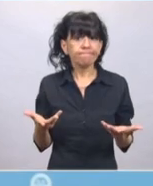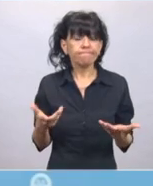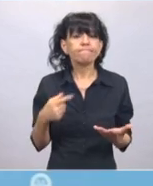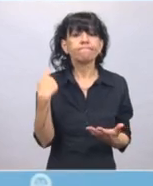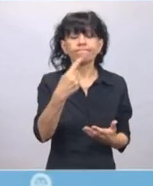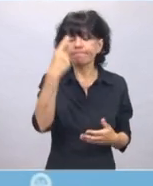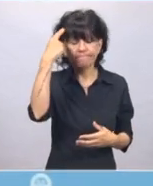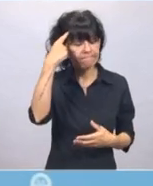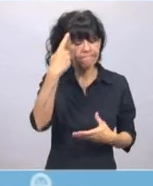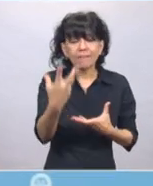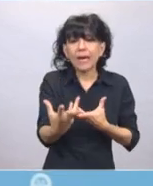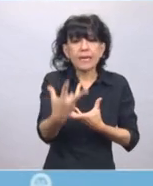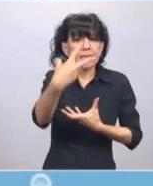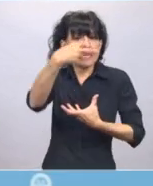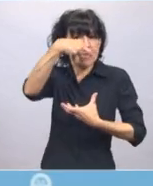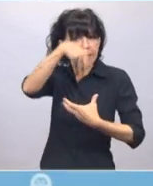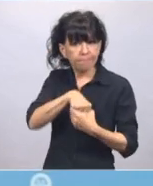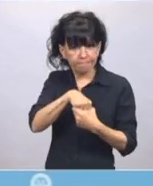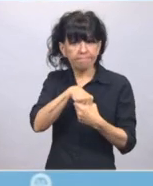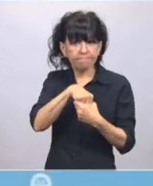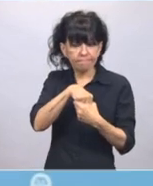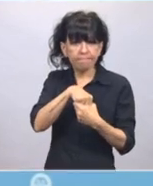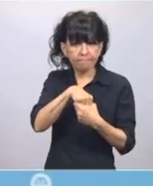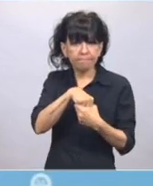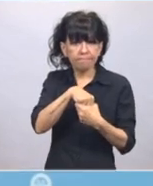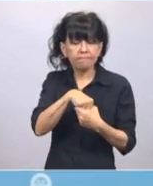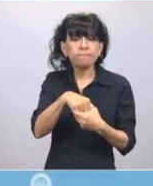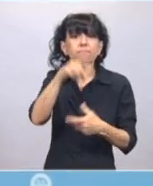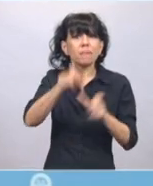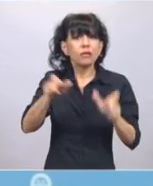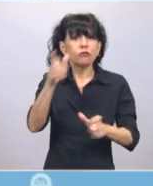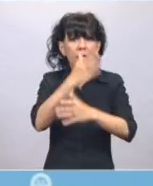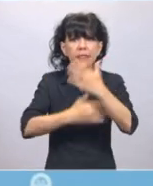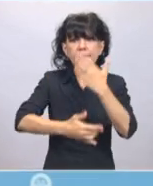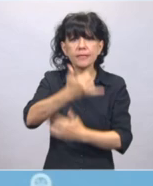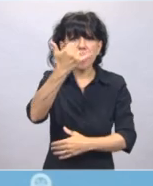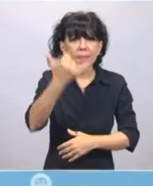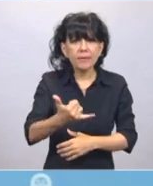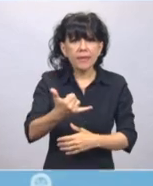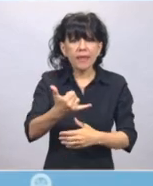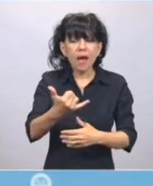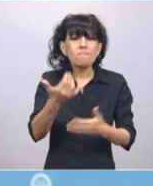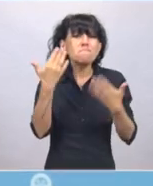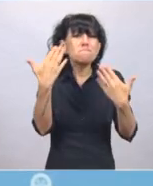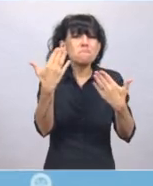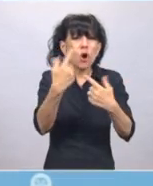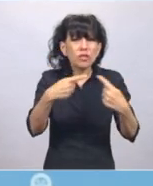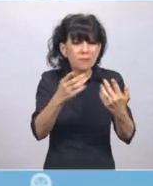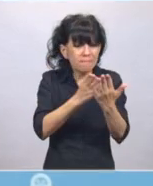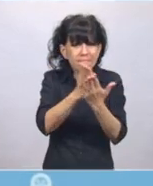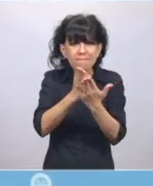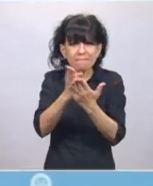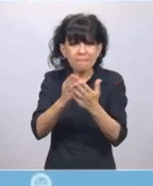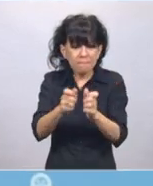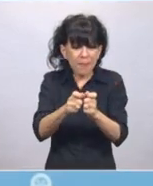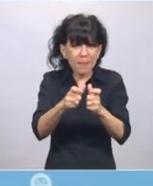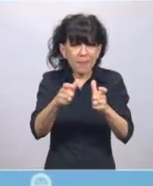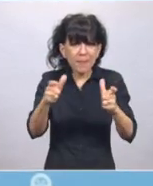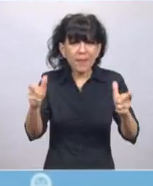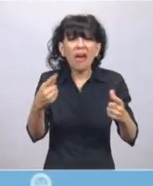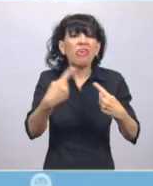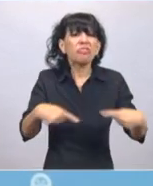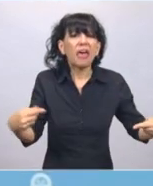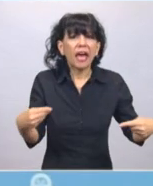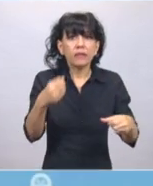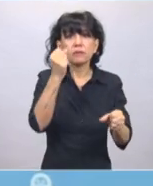incluir el de incorporar el de ampliar las oportunidades de las personas con discapacidad en el ingreso al mercado de